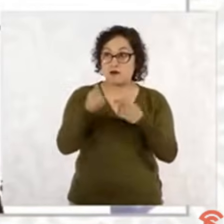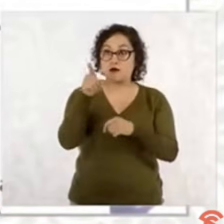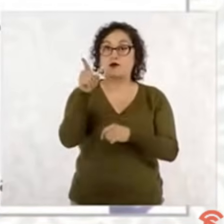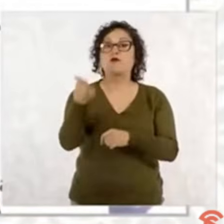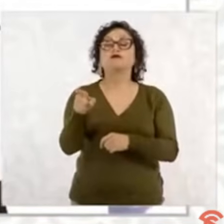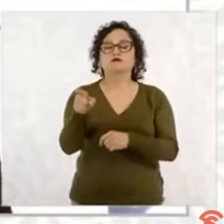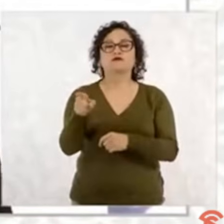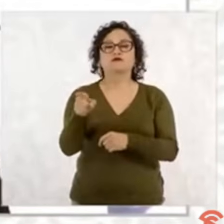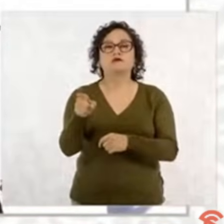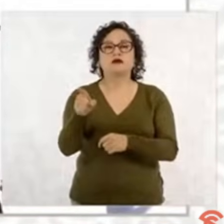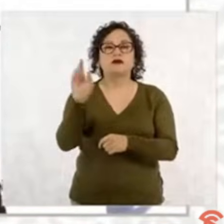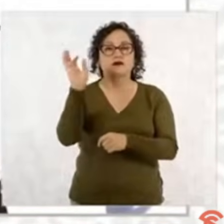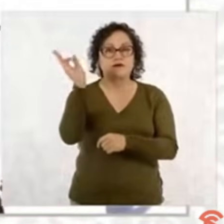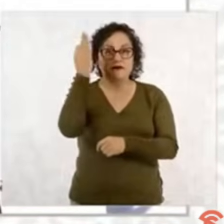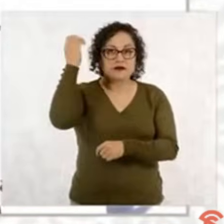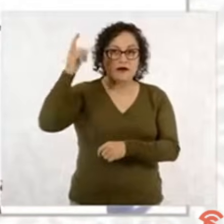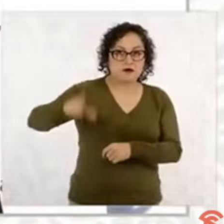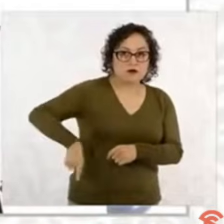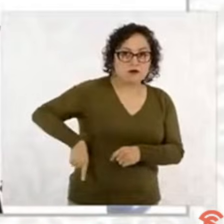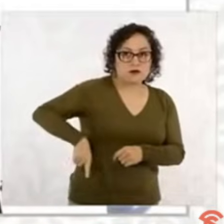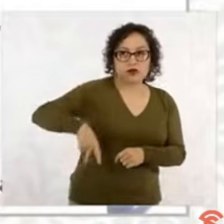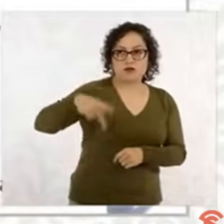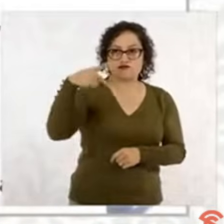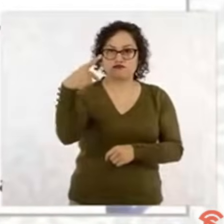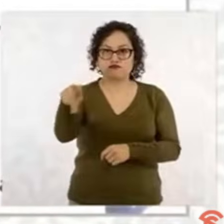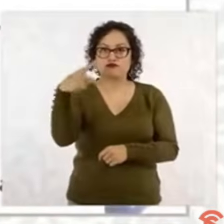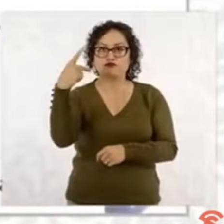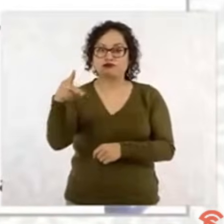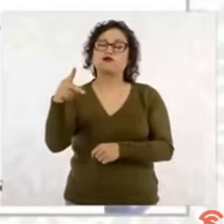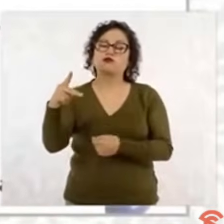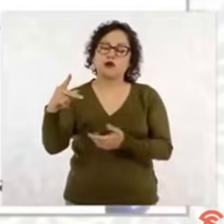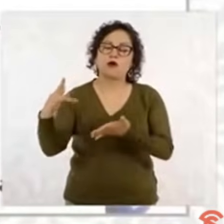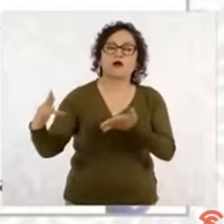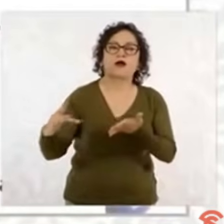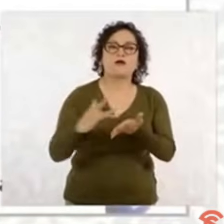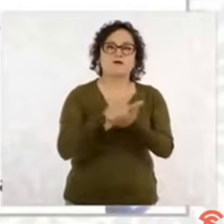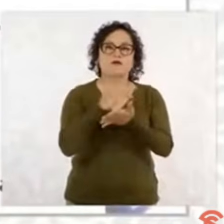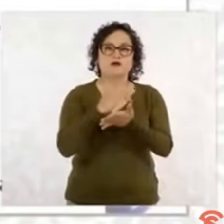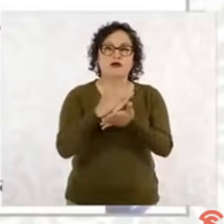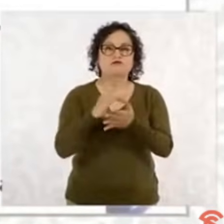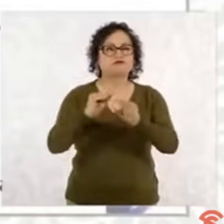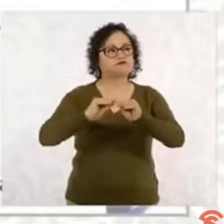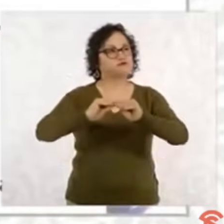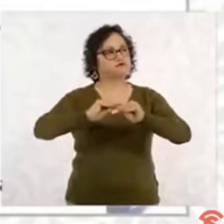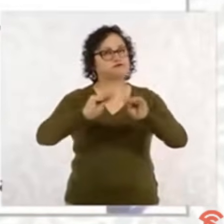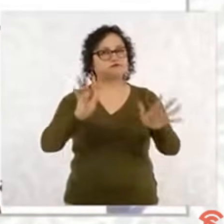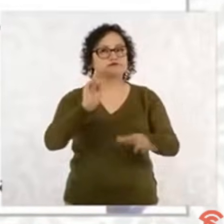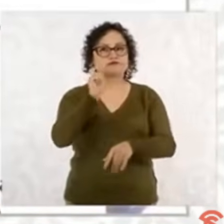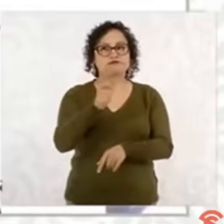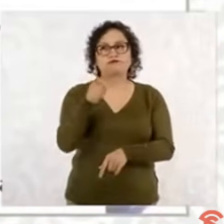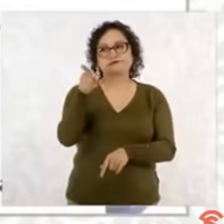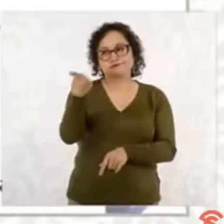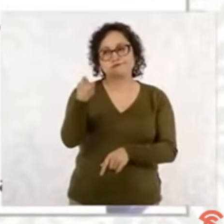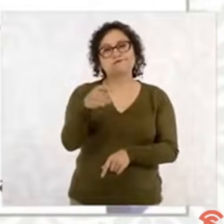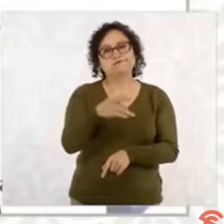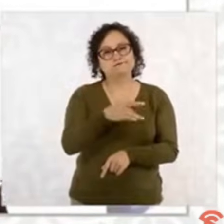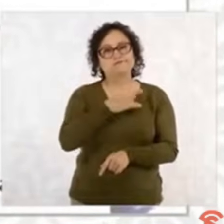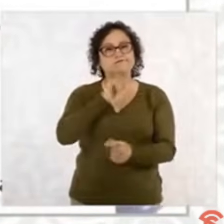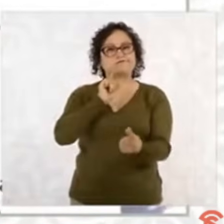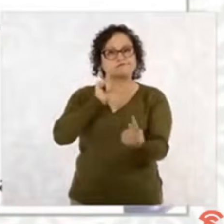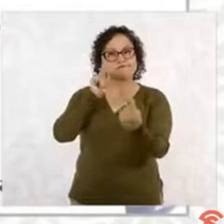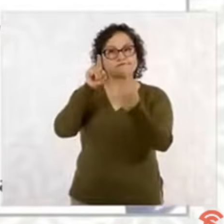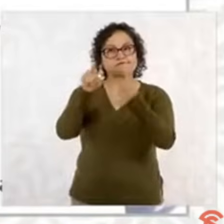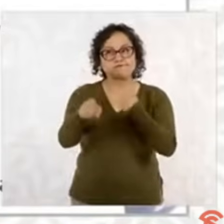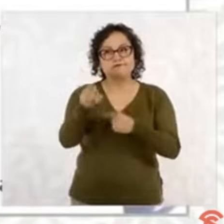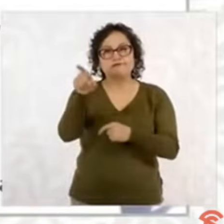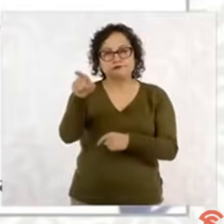del gobierno que usted encabeza, Presidenta, pues se deja una muestra clara de la sensibilidad, de la empatía, del amor que usted tiene